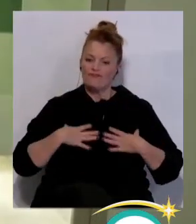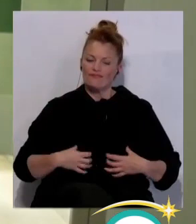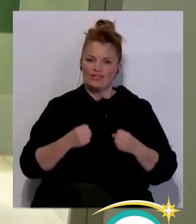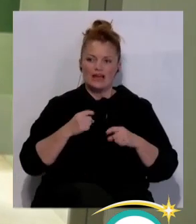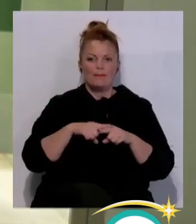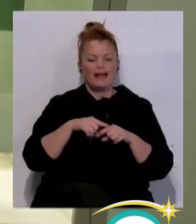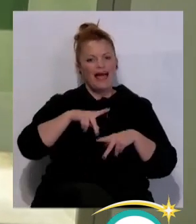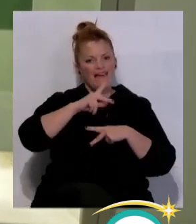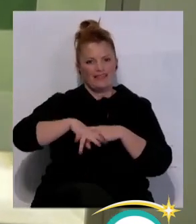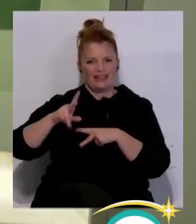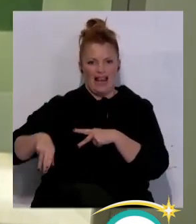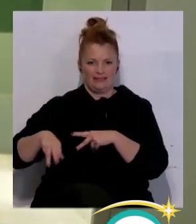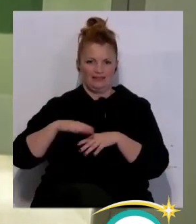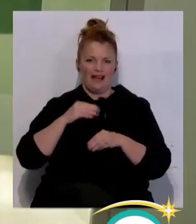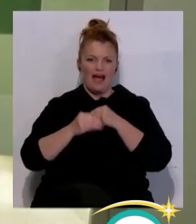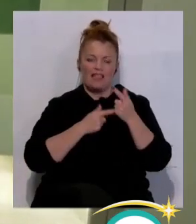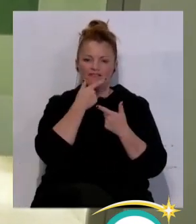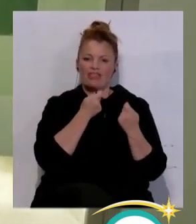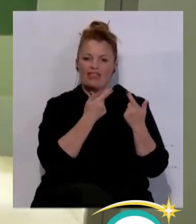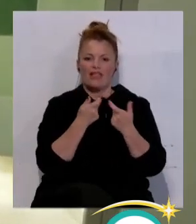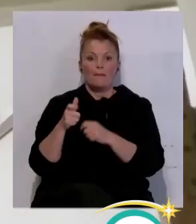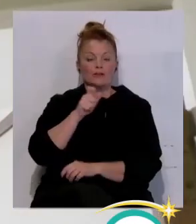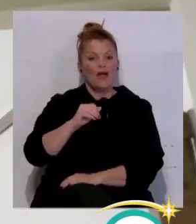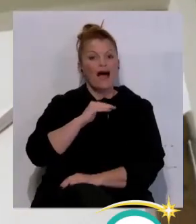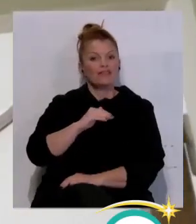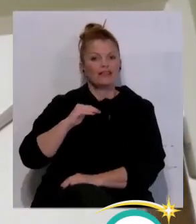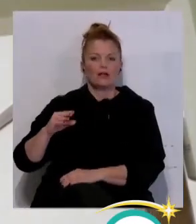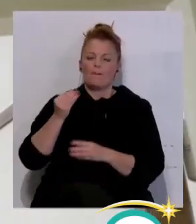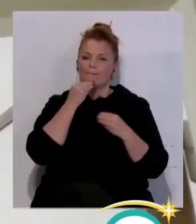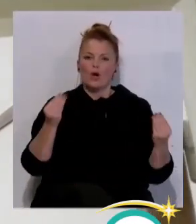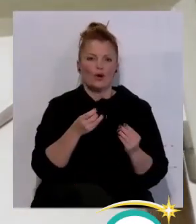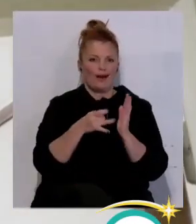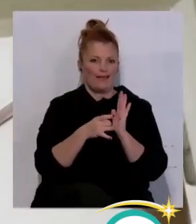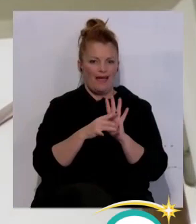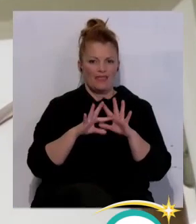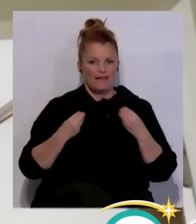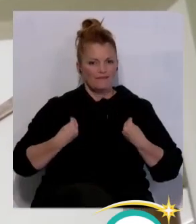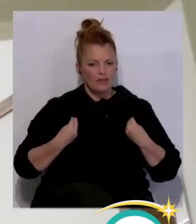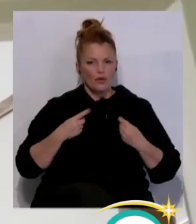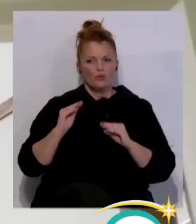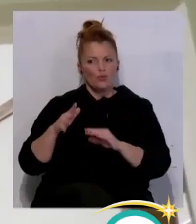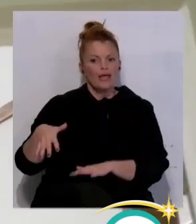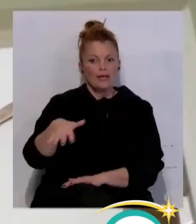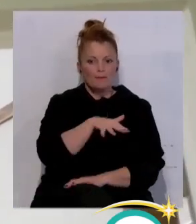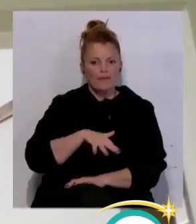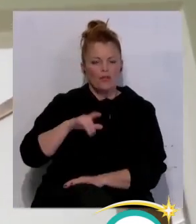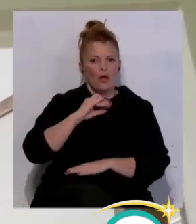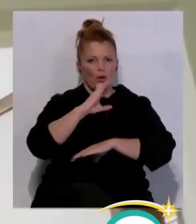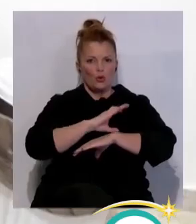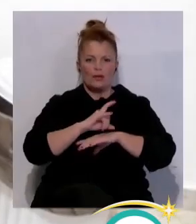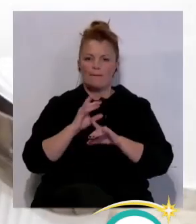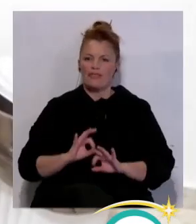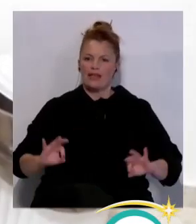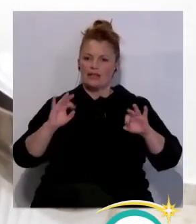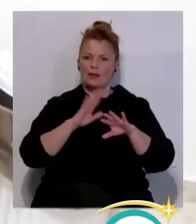nuevo accidente cardíaco y facilitar a las personas afectadas la mayor calidad de vida. En su mismo espacio tienen la consulta del